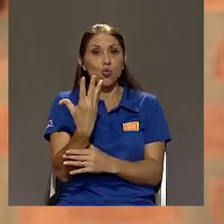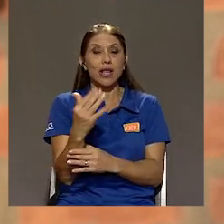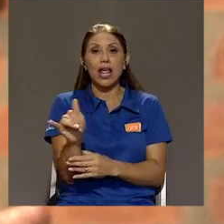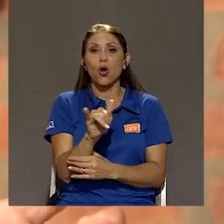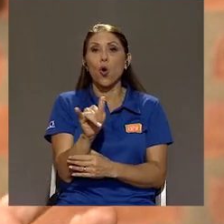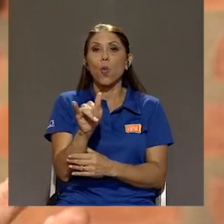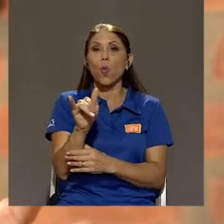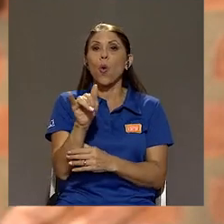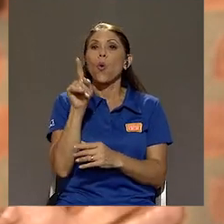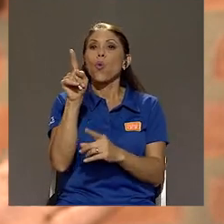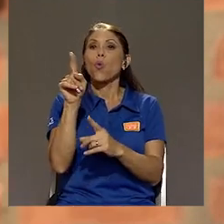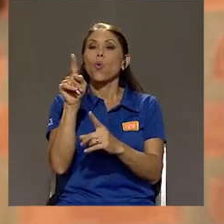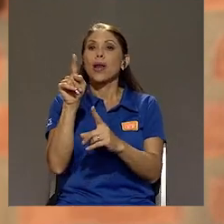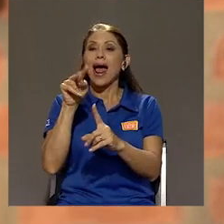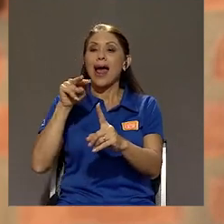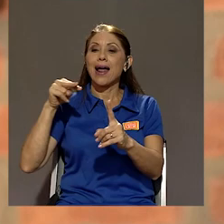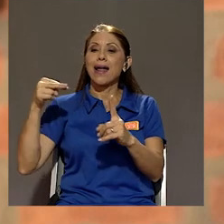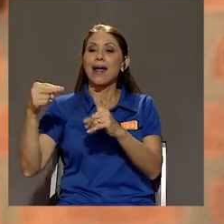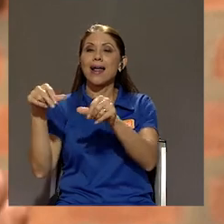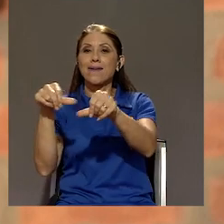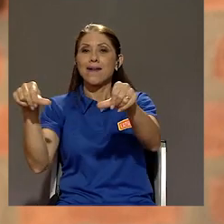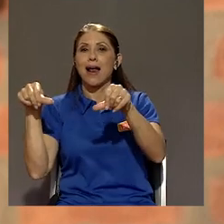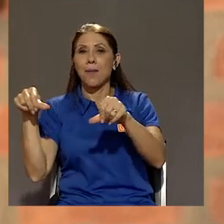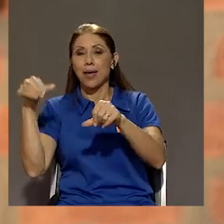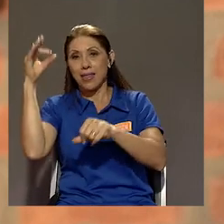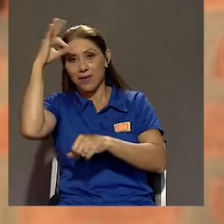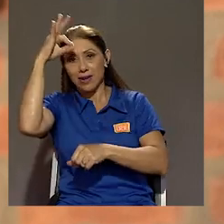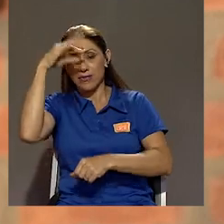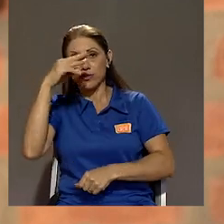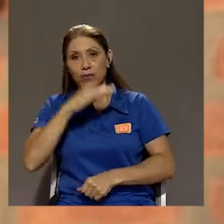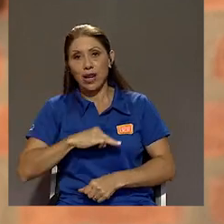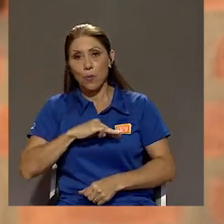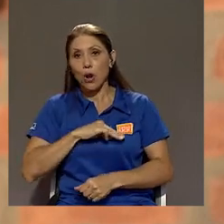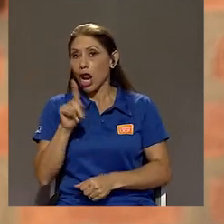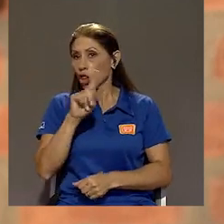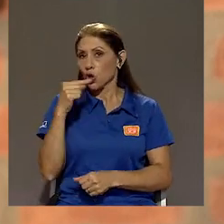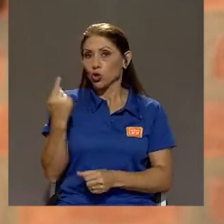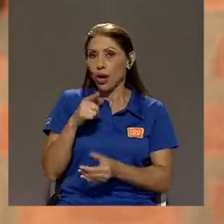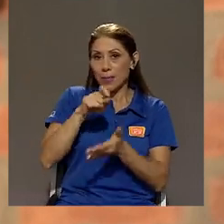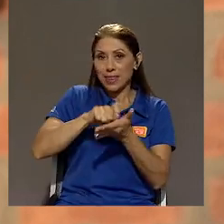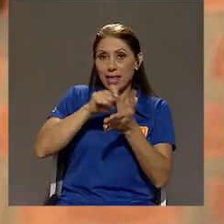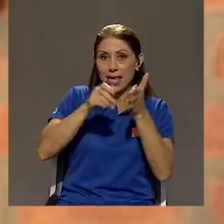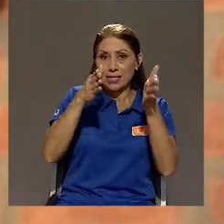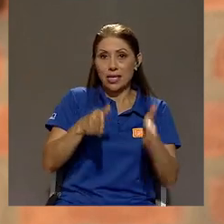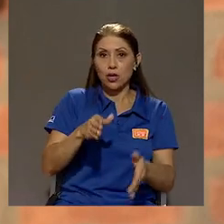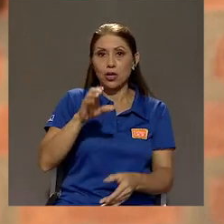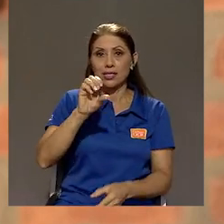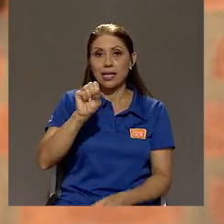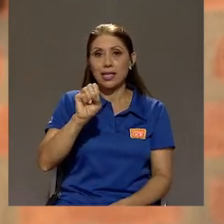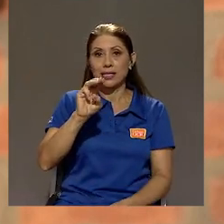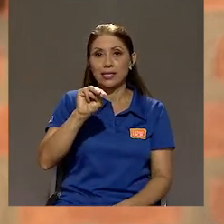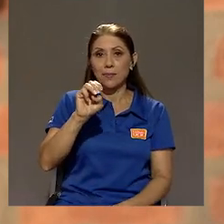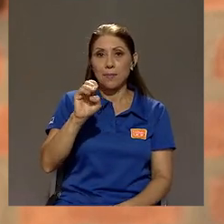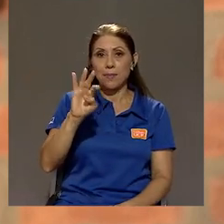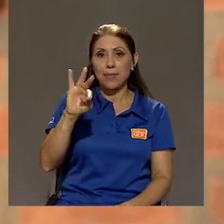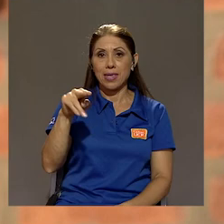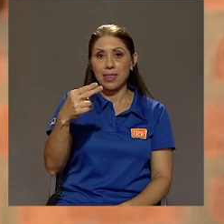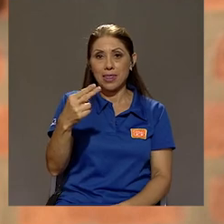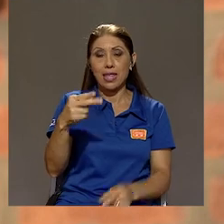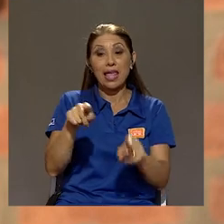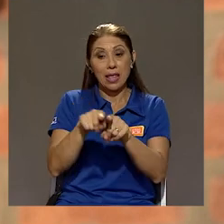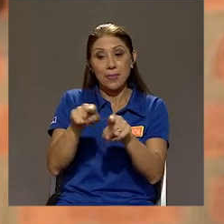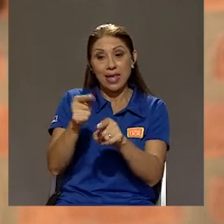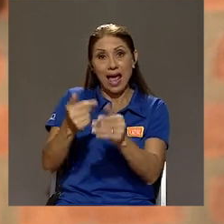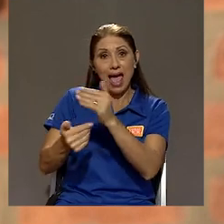como una rama de la moral, ¿verdad? De la filosofía moral, no solo en Smith, sino en pensadores anteriores a él que ya empiezan